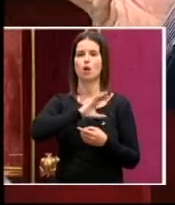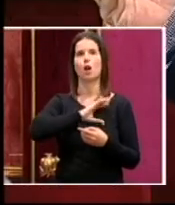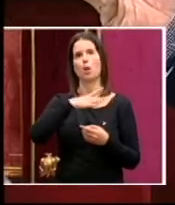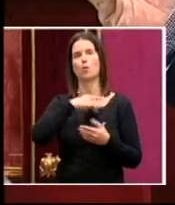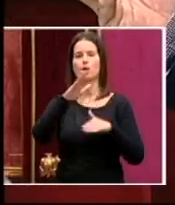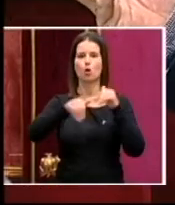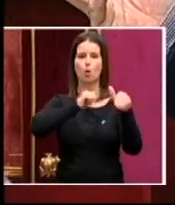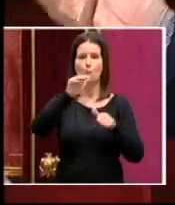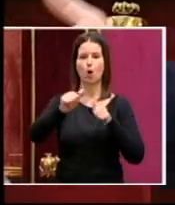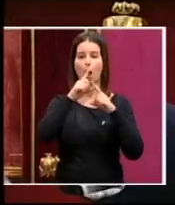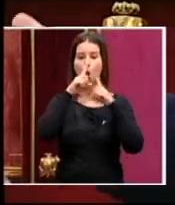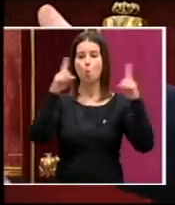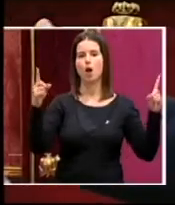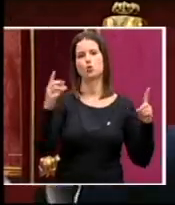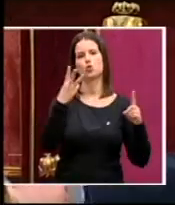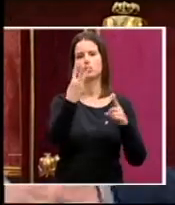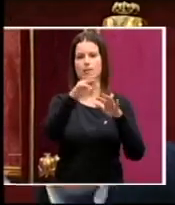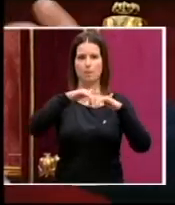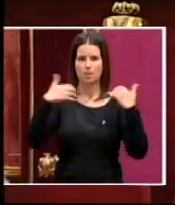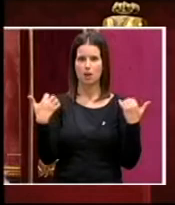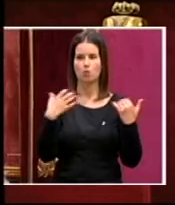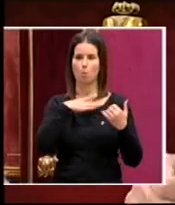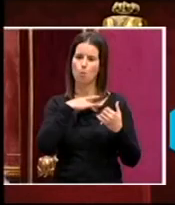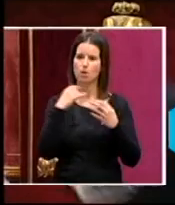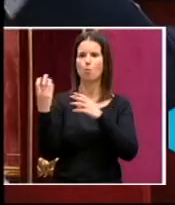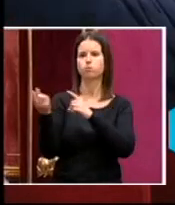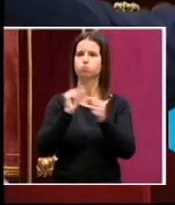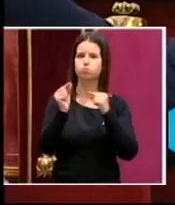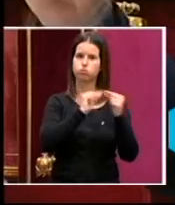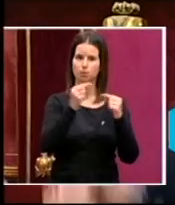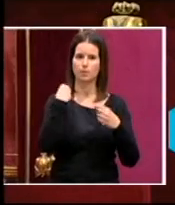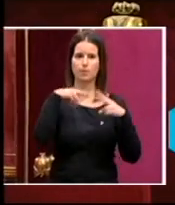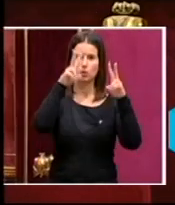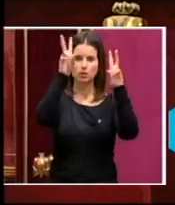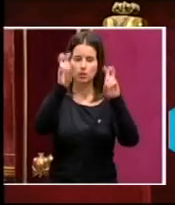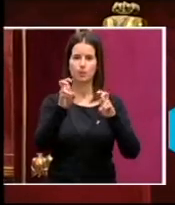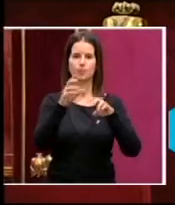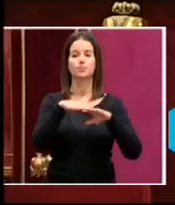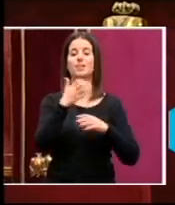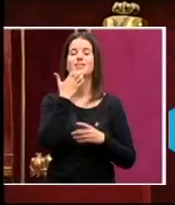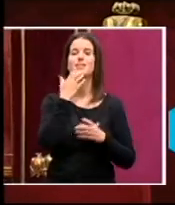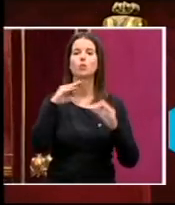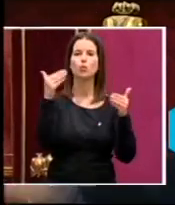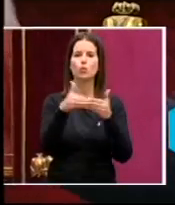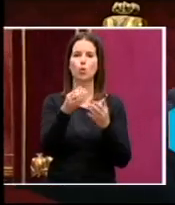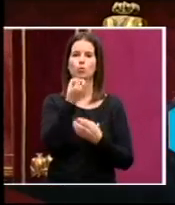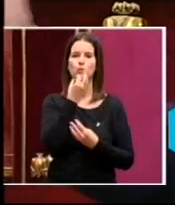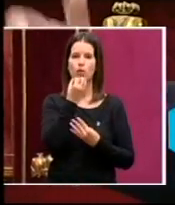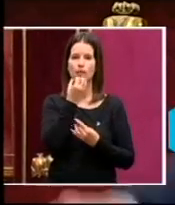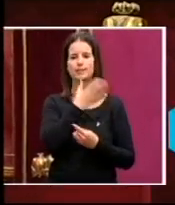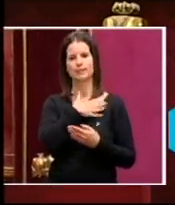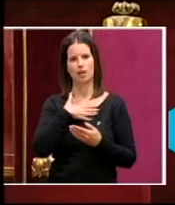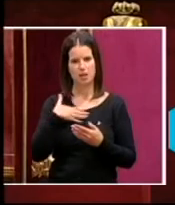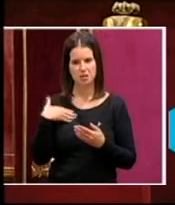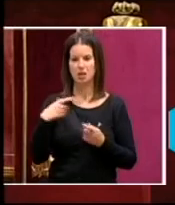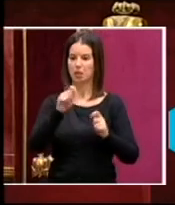plenos al año y trataríamos estos asuntos. De tal forma, si el grupo socialista quiere